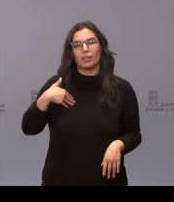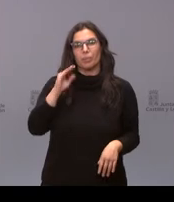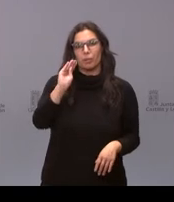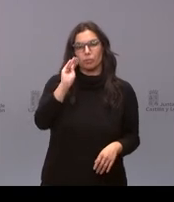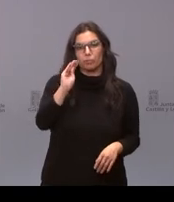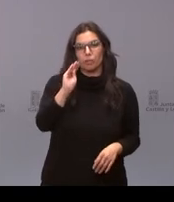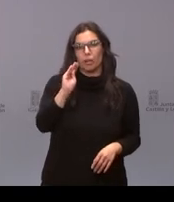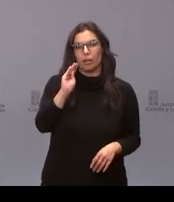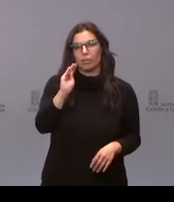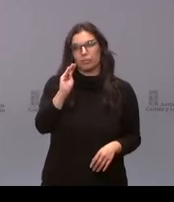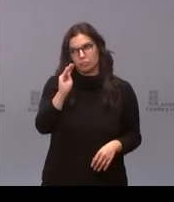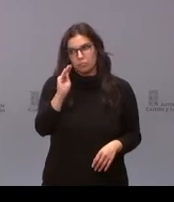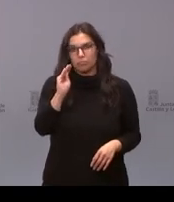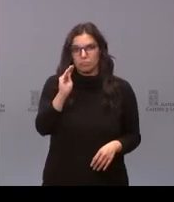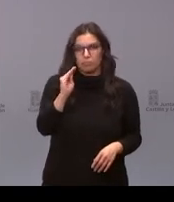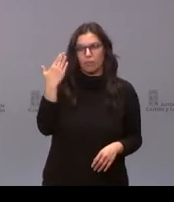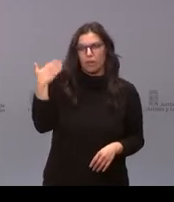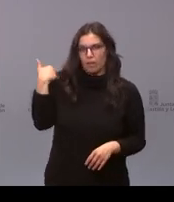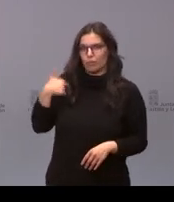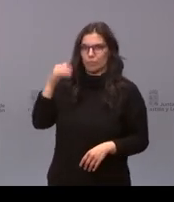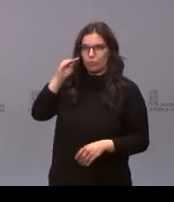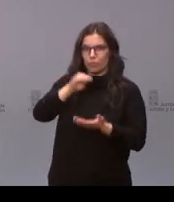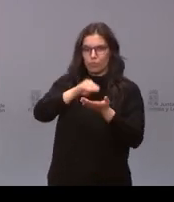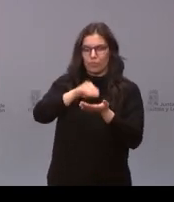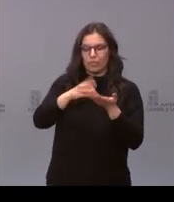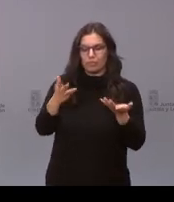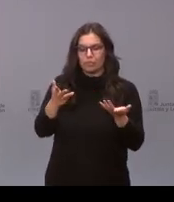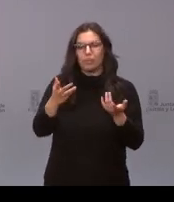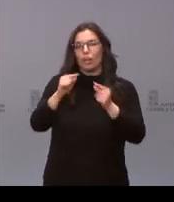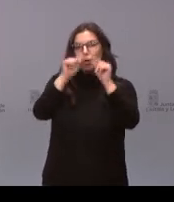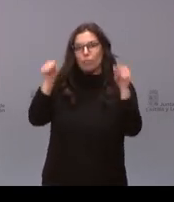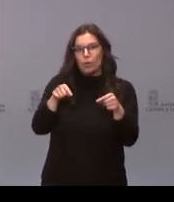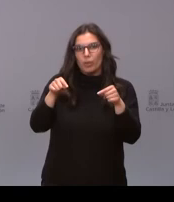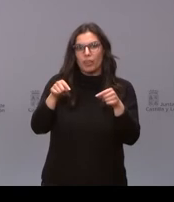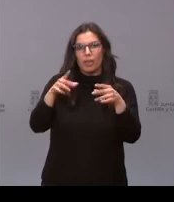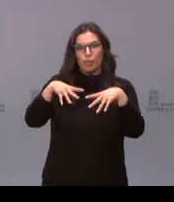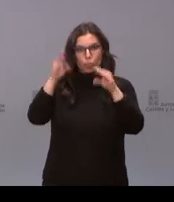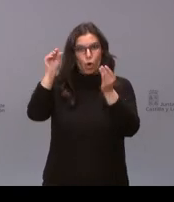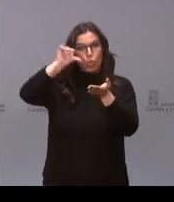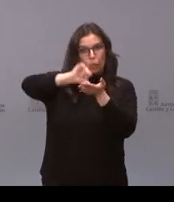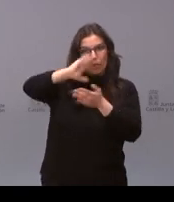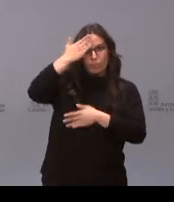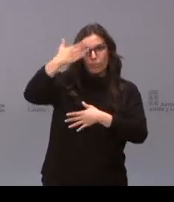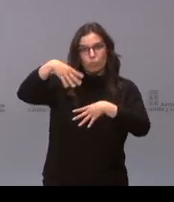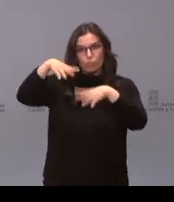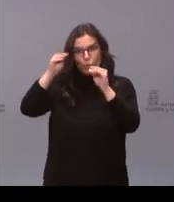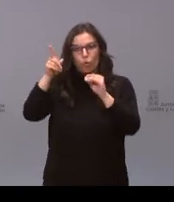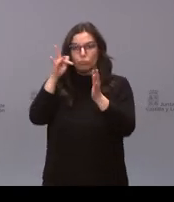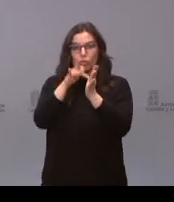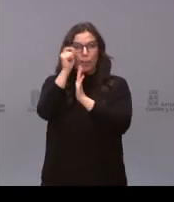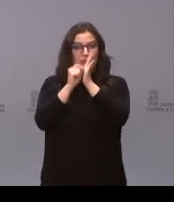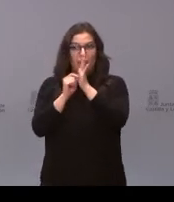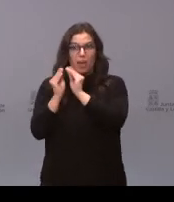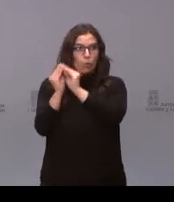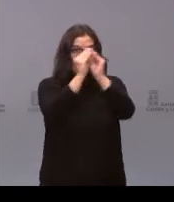algo que ya ha de preguntar a anteriores ocasiones qué es lo que pasa en la provincia en el municipio de burgos donde se adoptan las mismas medidas que en el resto de